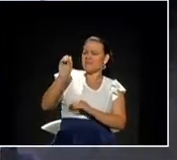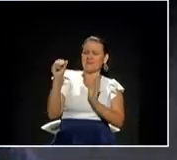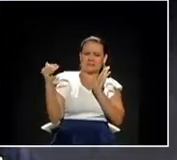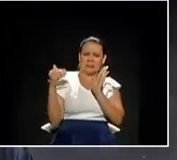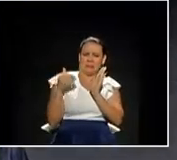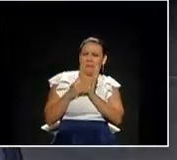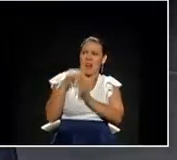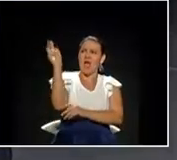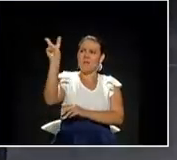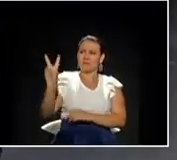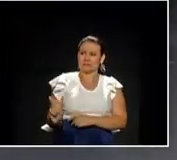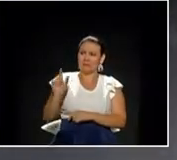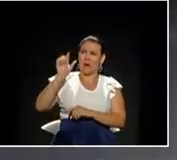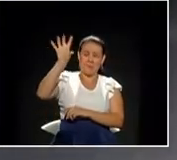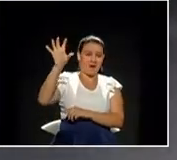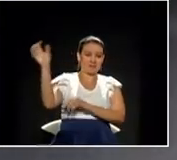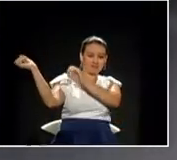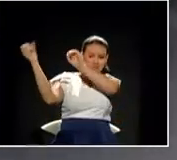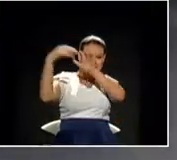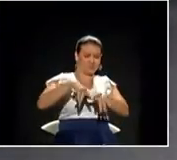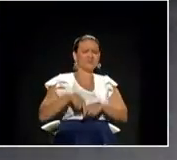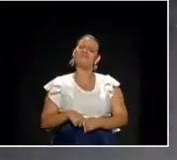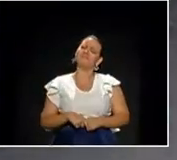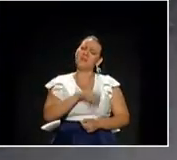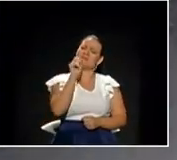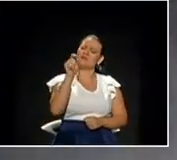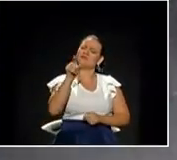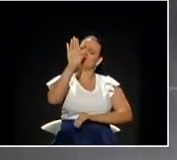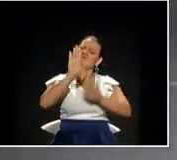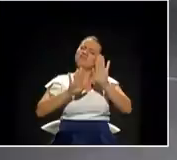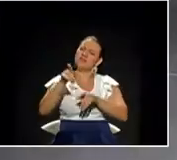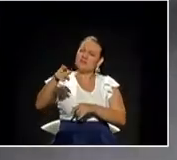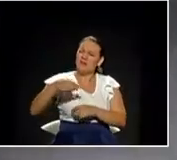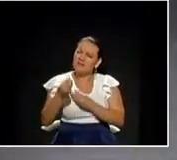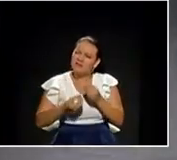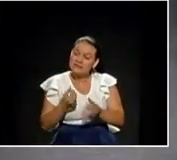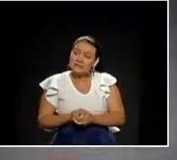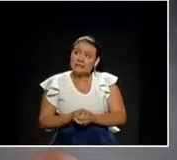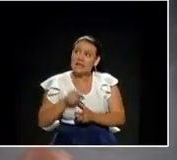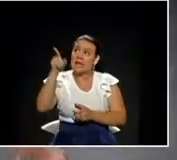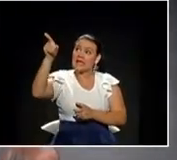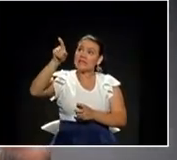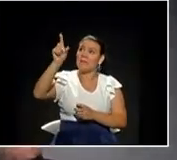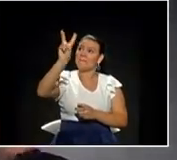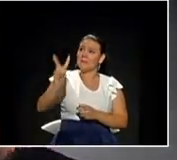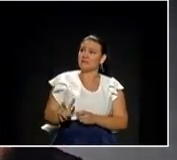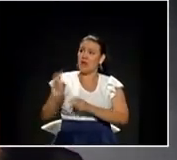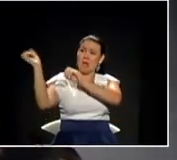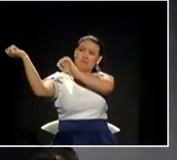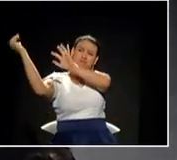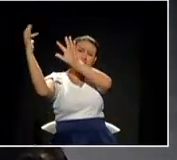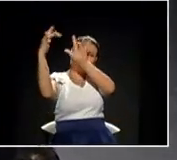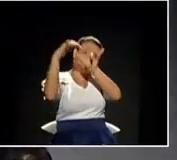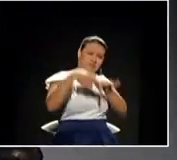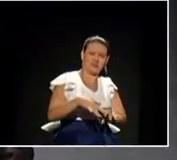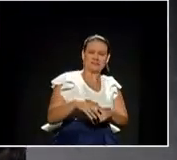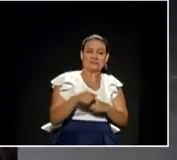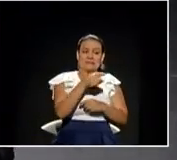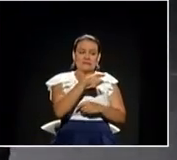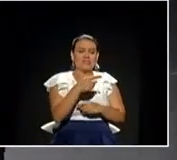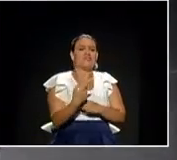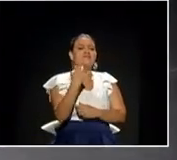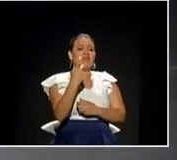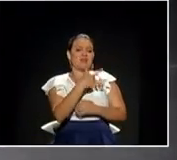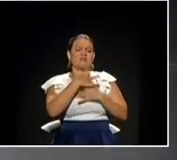claro para todos puntualmente usted candidato que va a ser para mitigar las necesidades que tienen por ejemplo en temas de salud